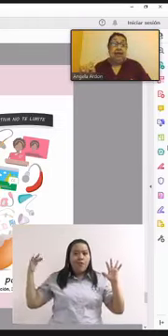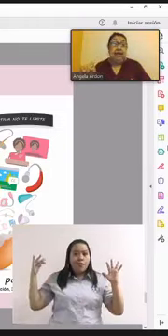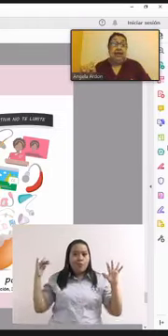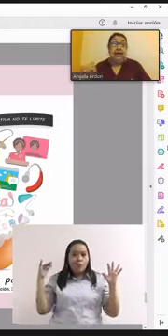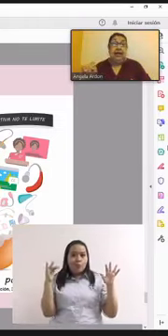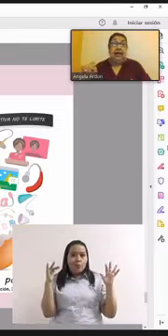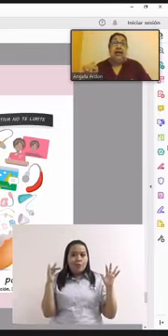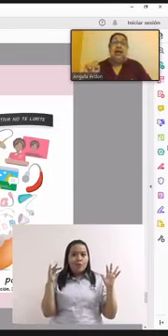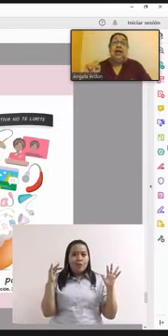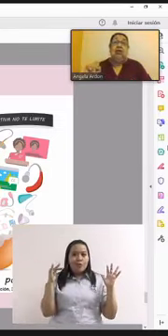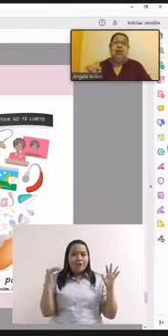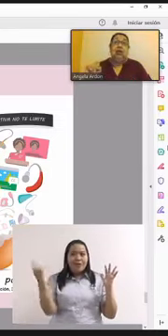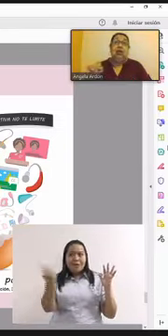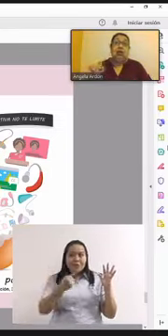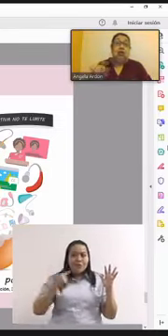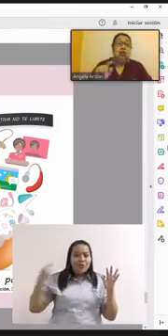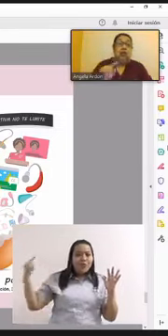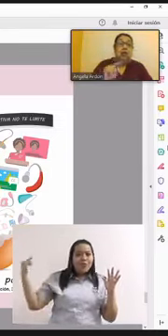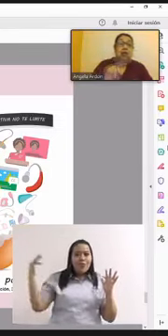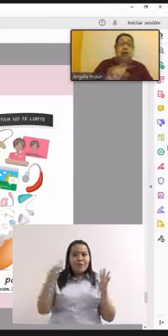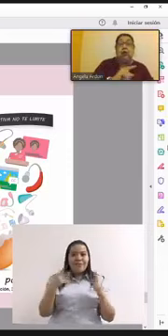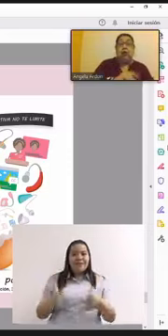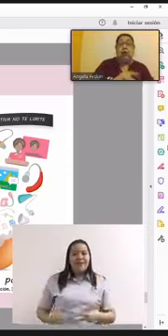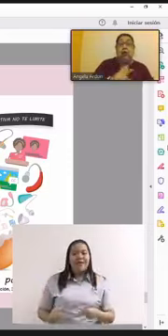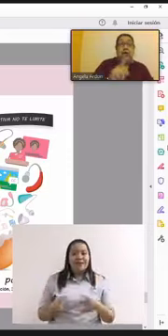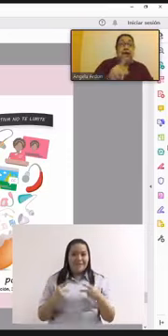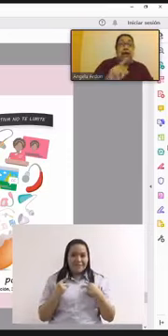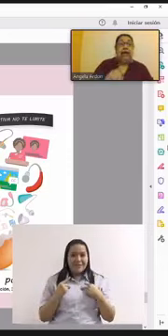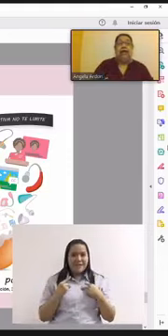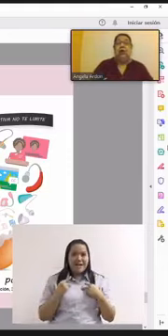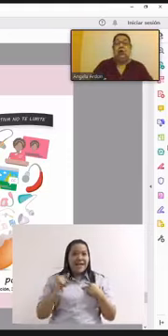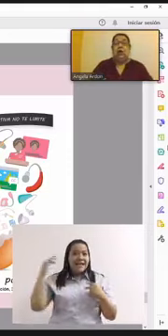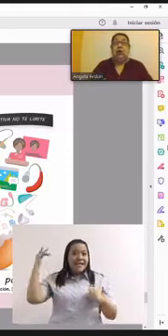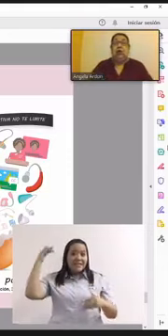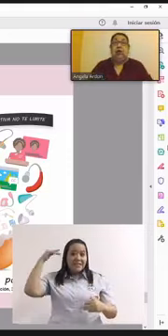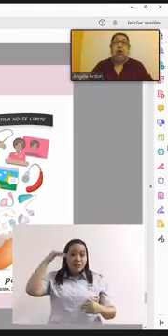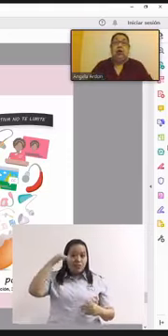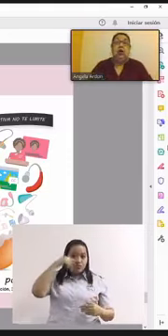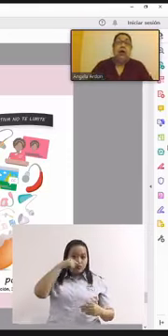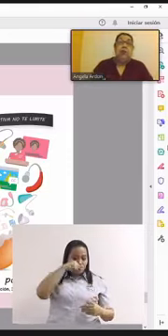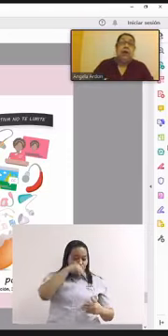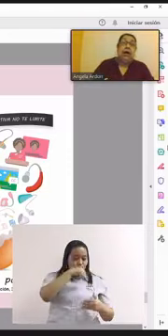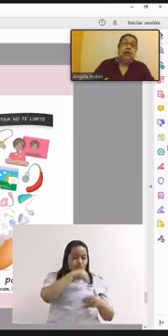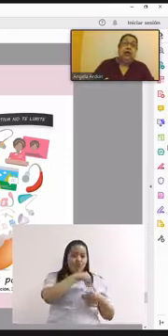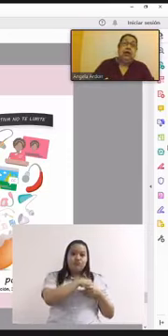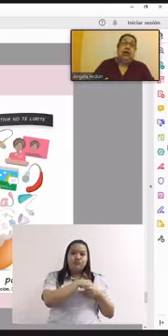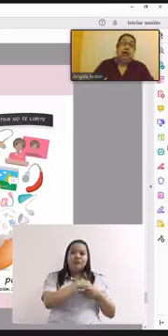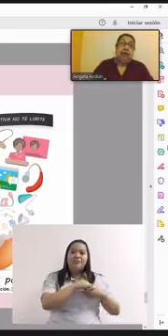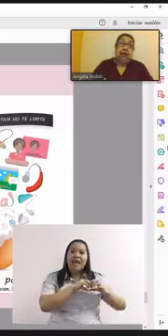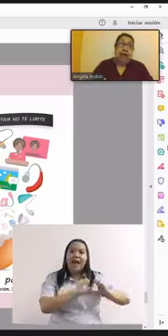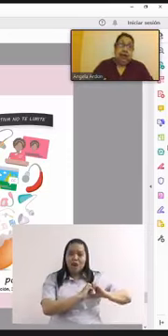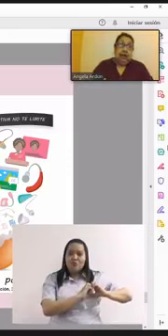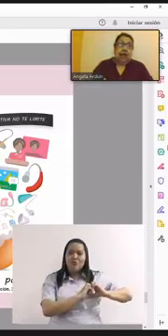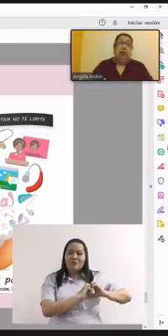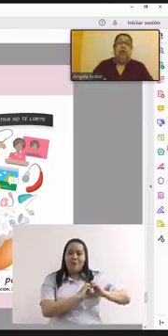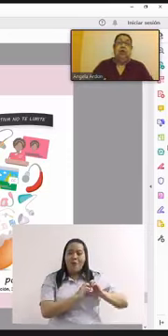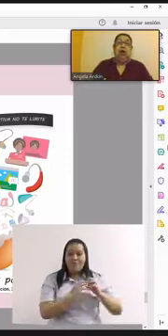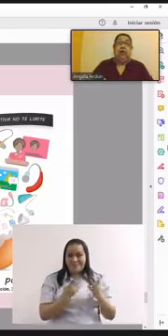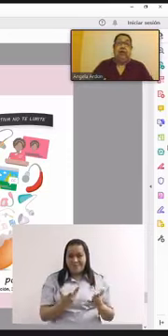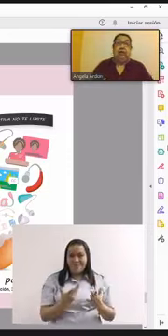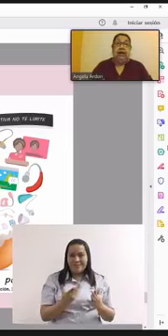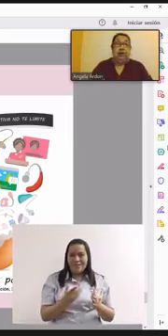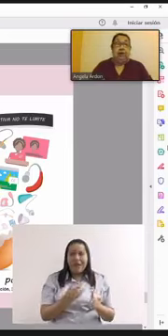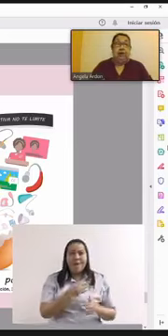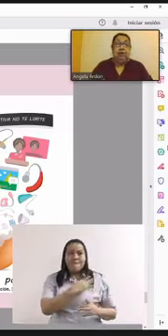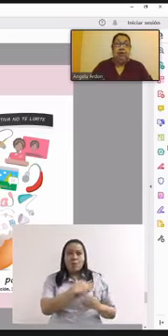nuestra vida. Y los oídos son camino al corazón. Ese último lo hizo Bill Austin, que es el fundador